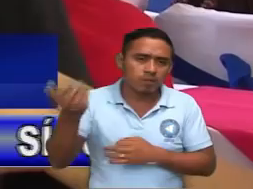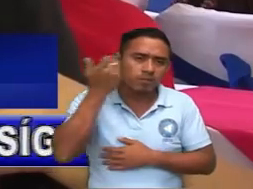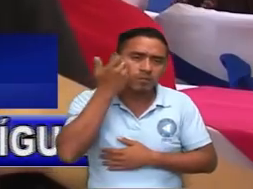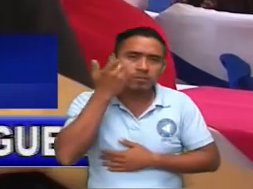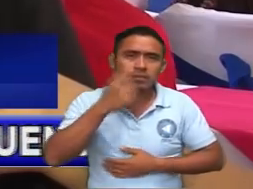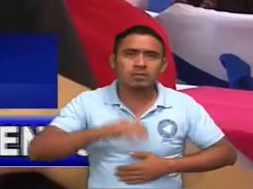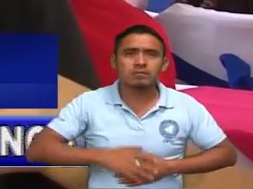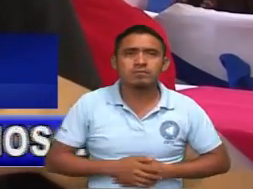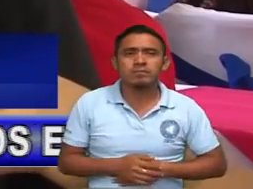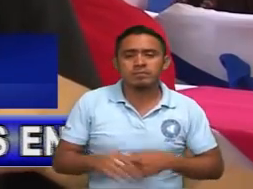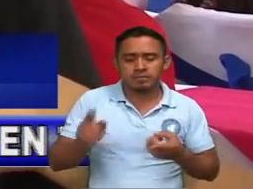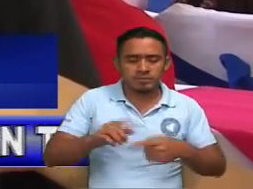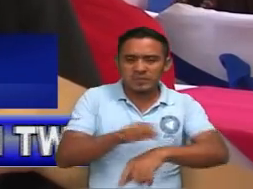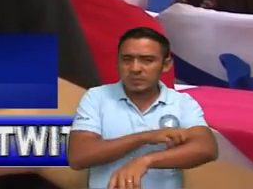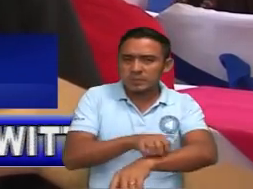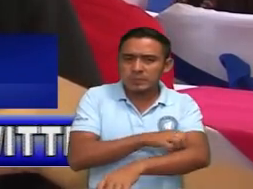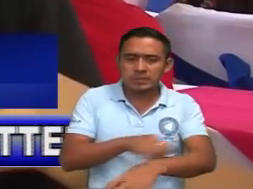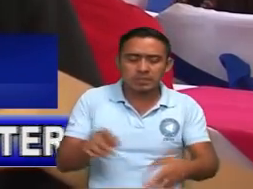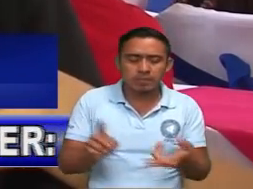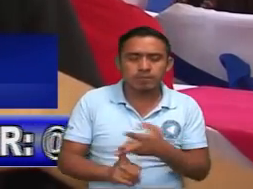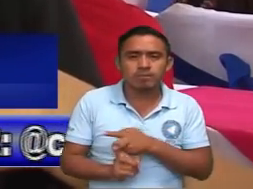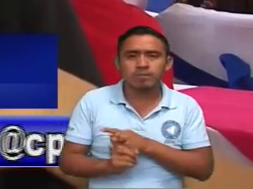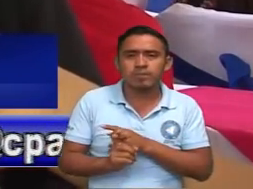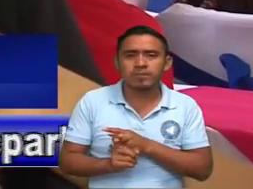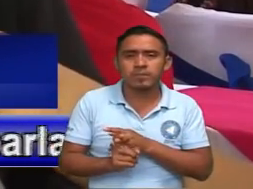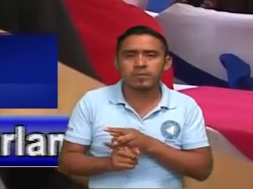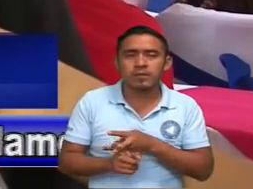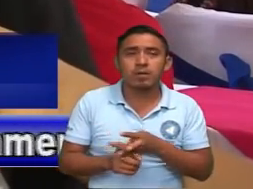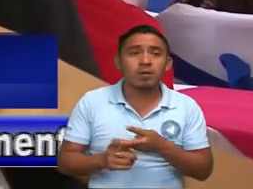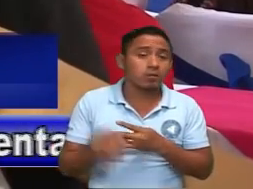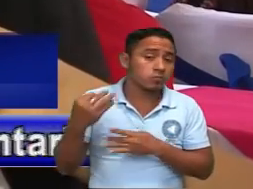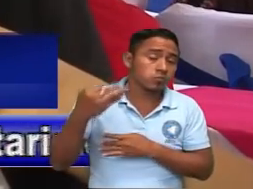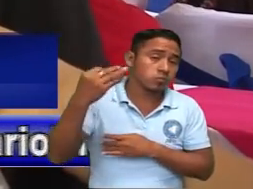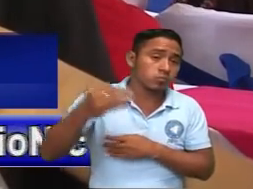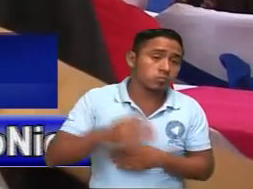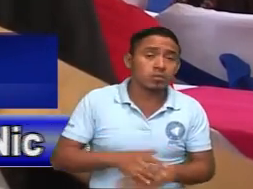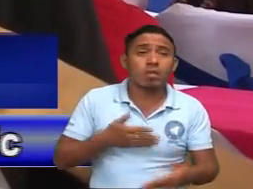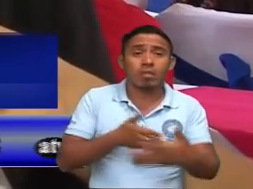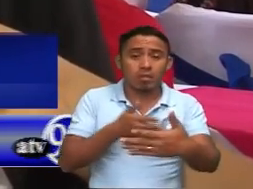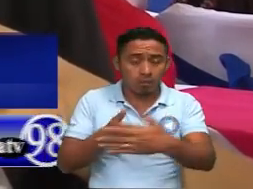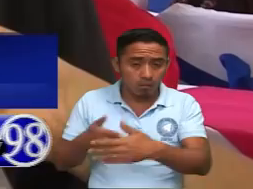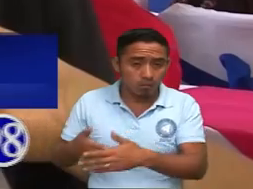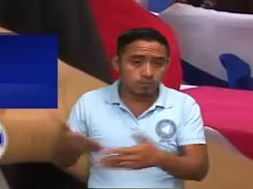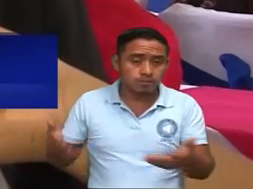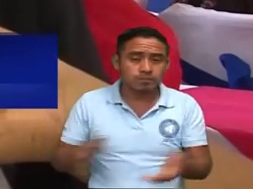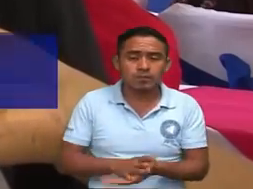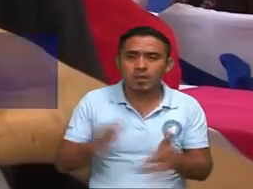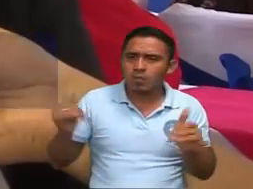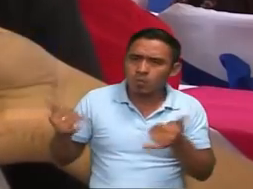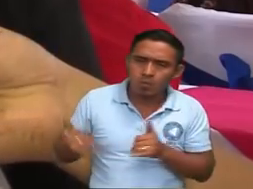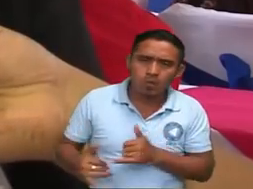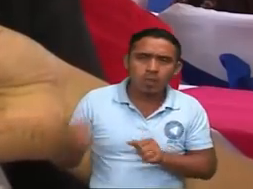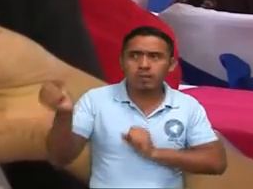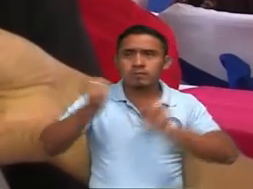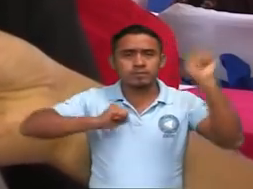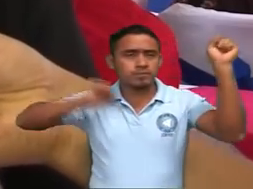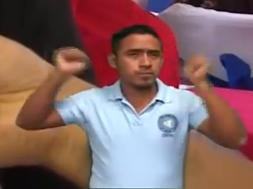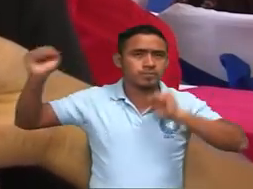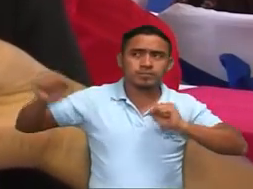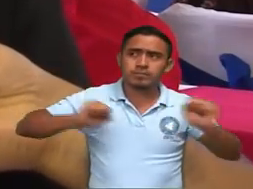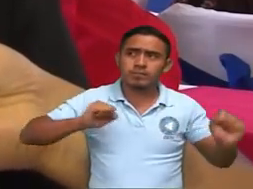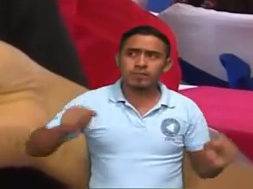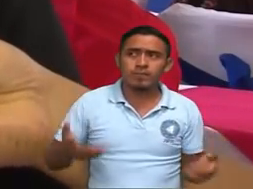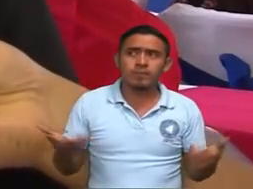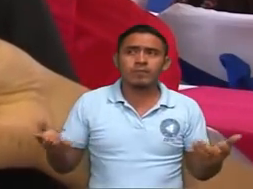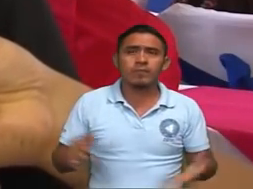Como alergias, como problemas respiratorios hacia futuro, limitación para jugar, para hacer ejercicio.